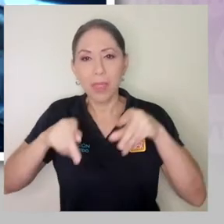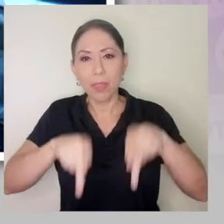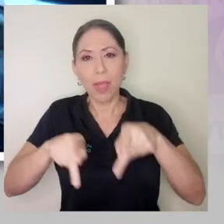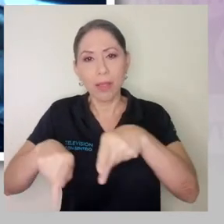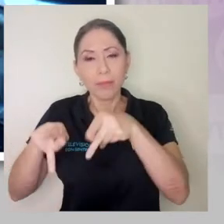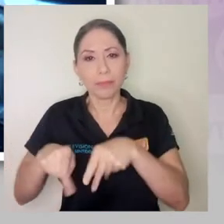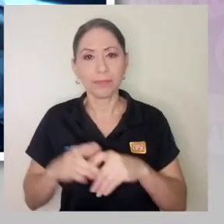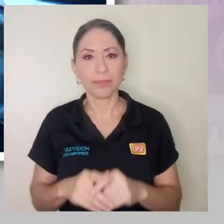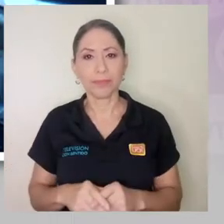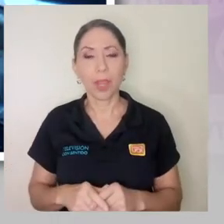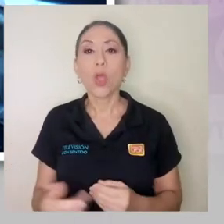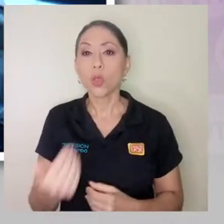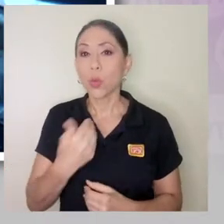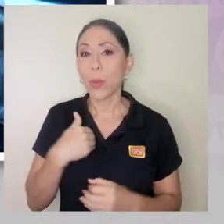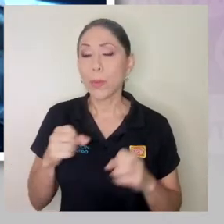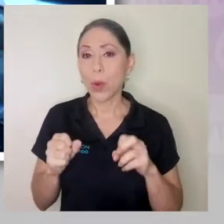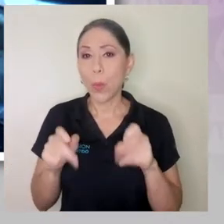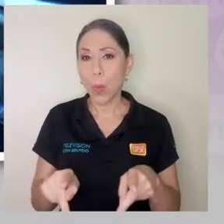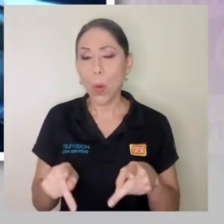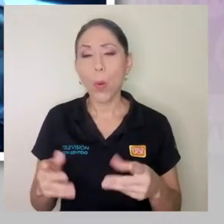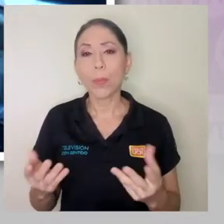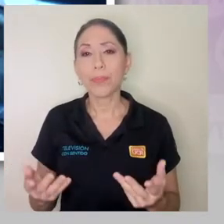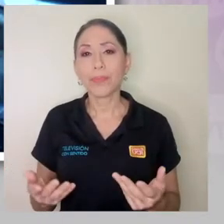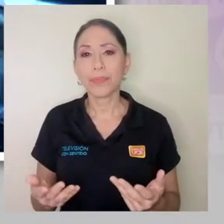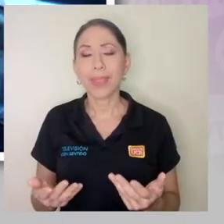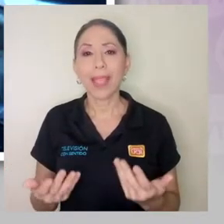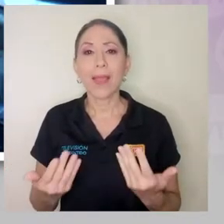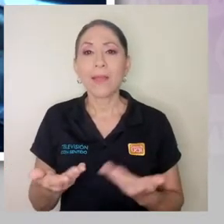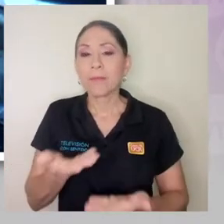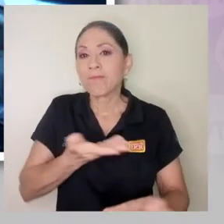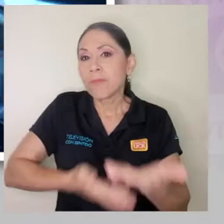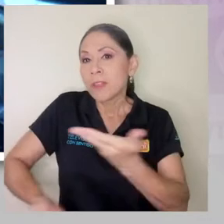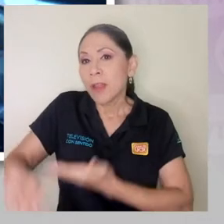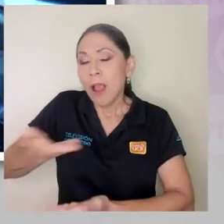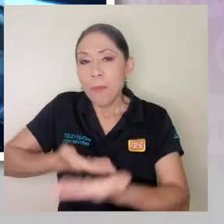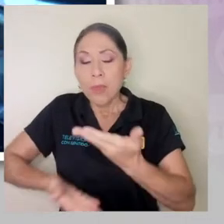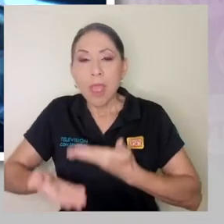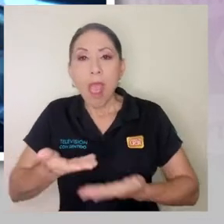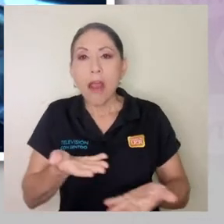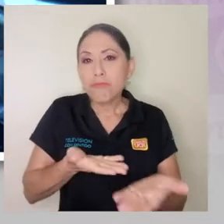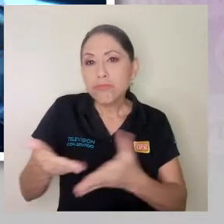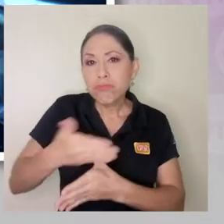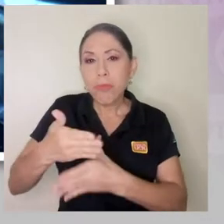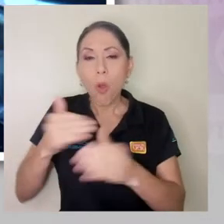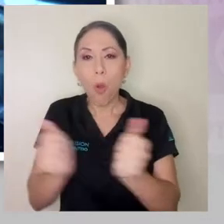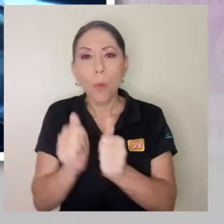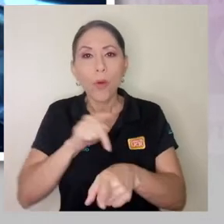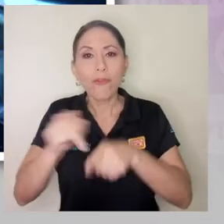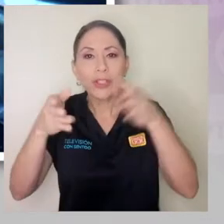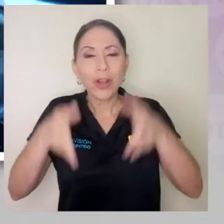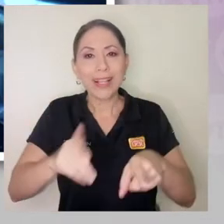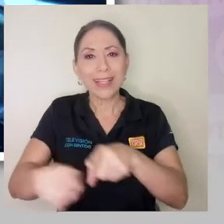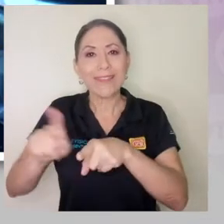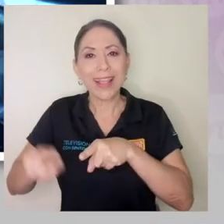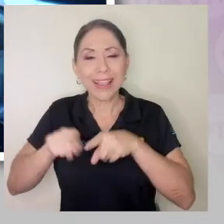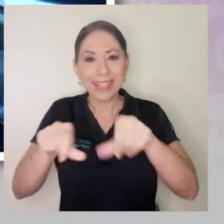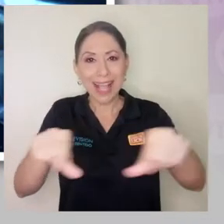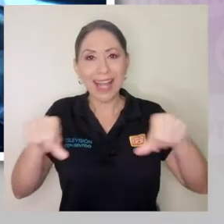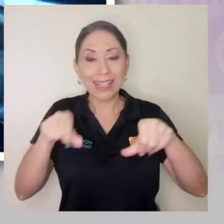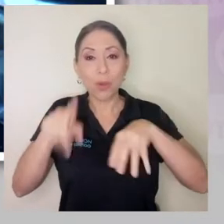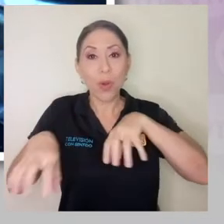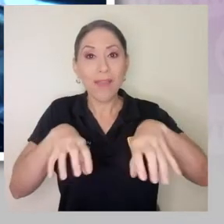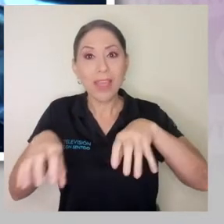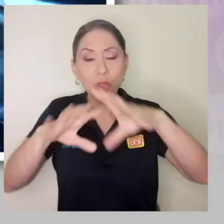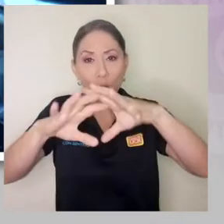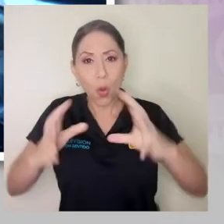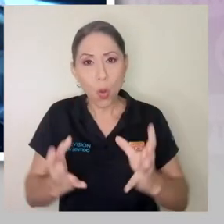población. Tuvimos la oportunidad de intercambiar con profesionales de otras áreas, primero en un evento global que